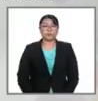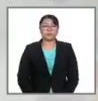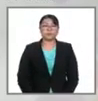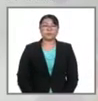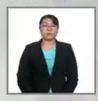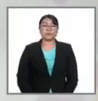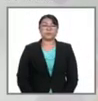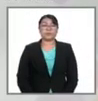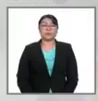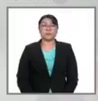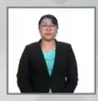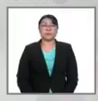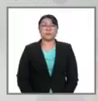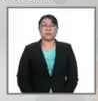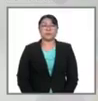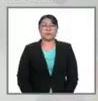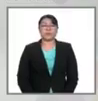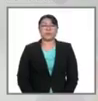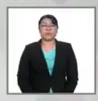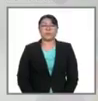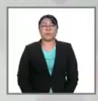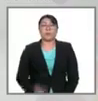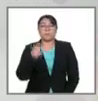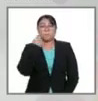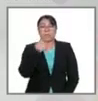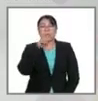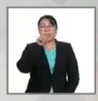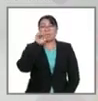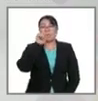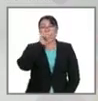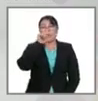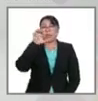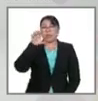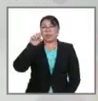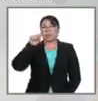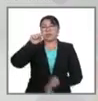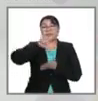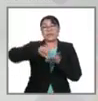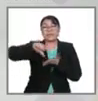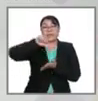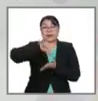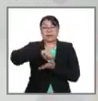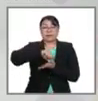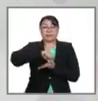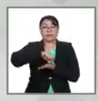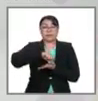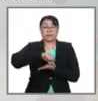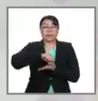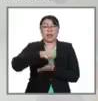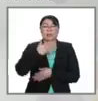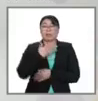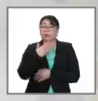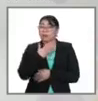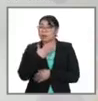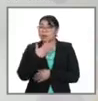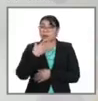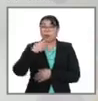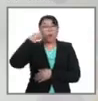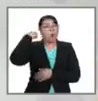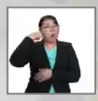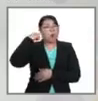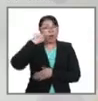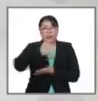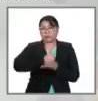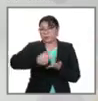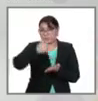en la distribución por jurisdicción podemos ver que la jurisdicción sanitaria número 1 que es la que alberga a la ciudad de oaxaca y